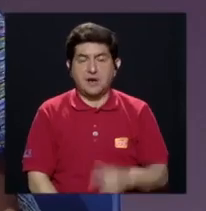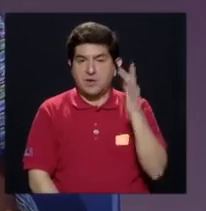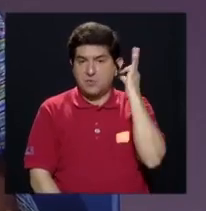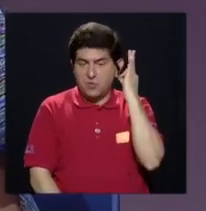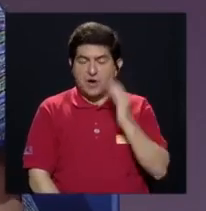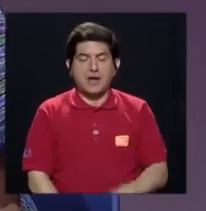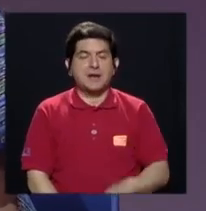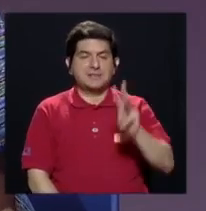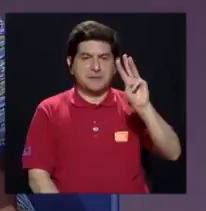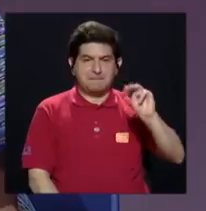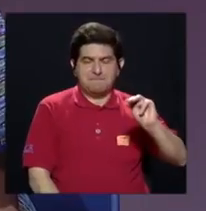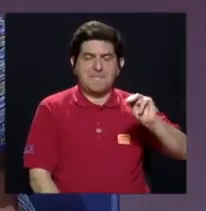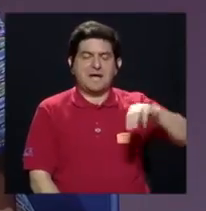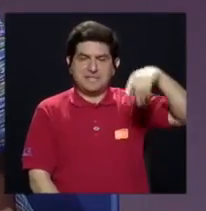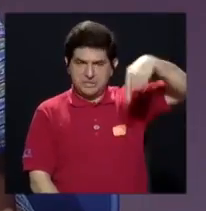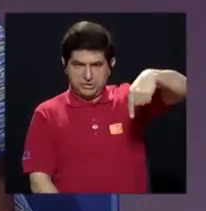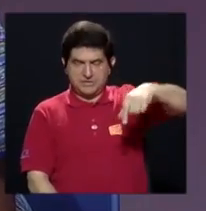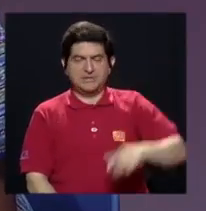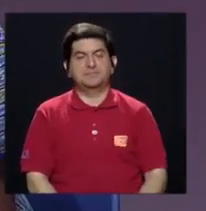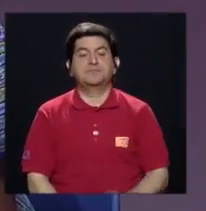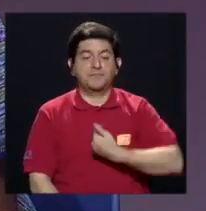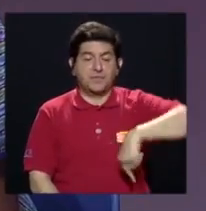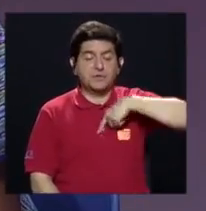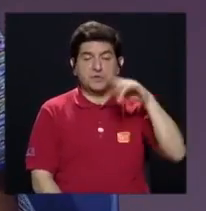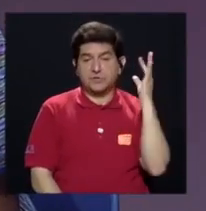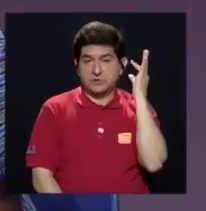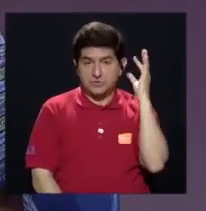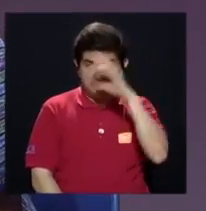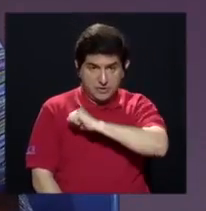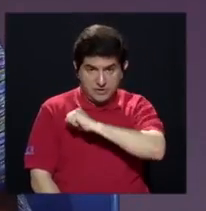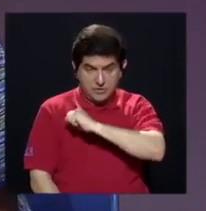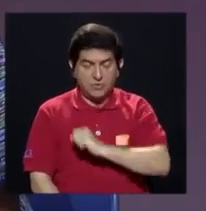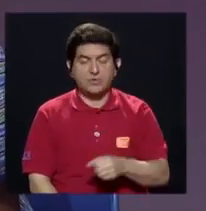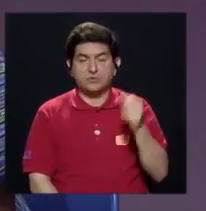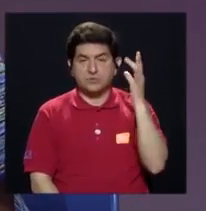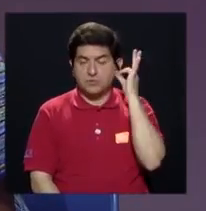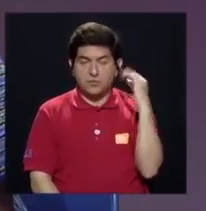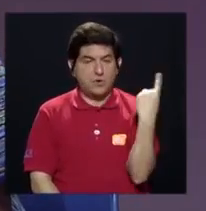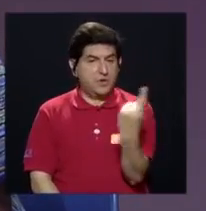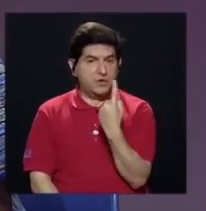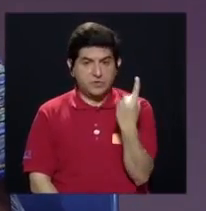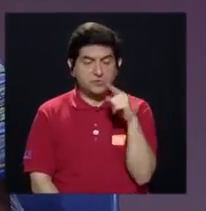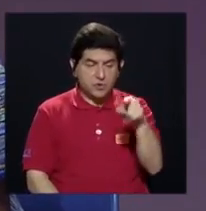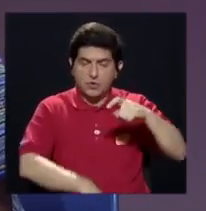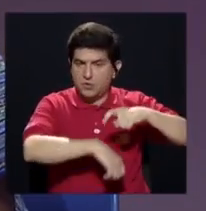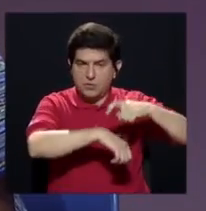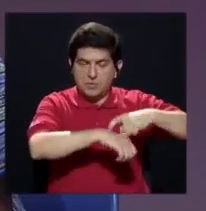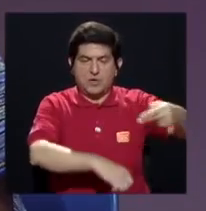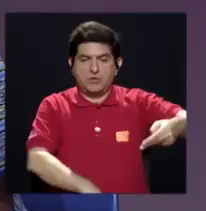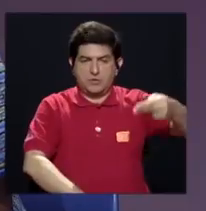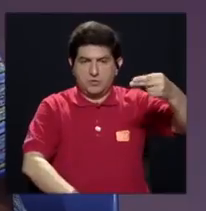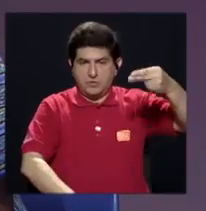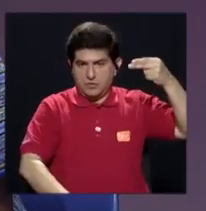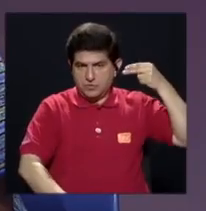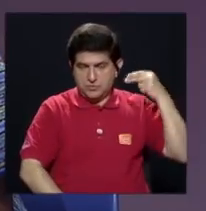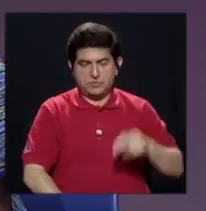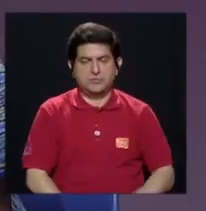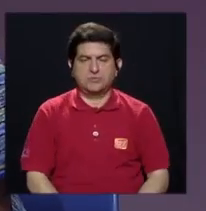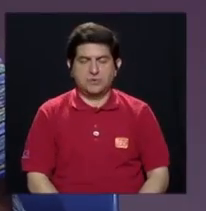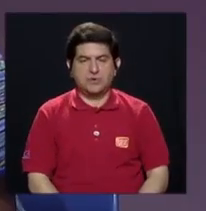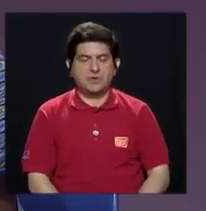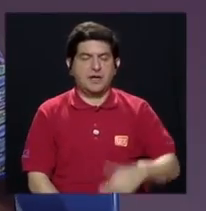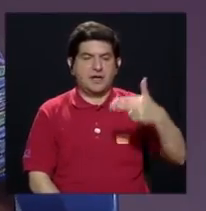queis y así nos fuimos dando cuenta que no solo las mujeres en ese momento y en esa historia de las mujeres en